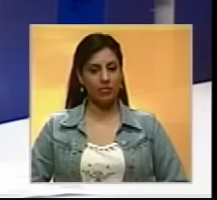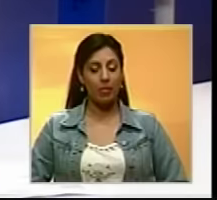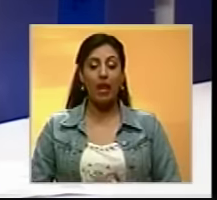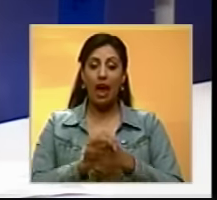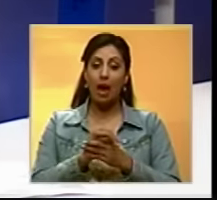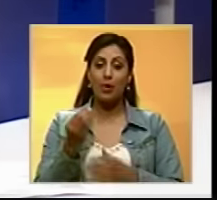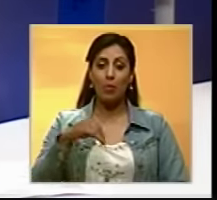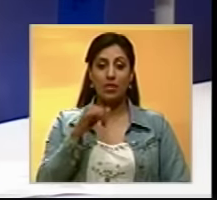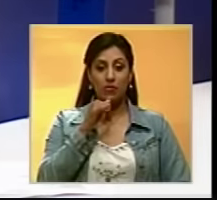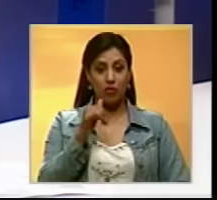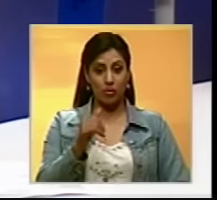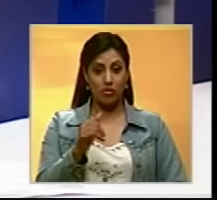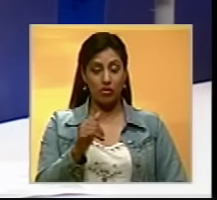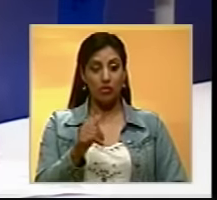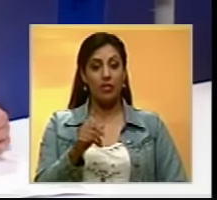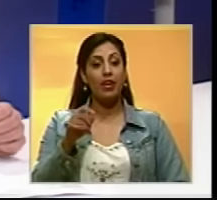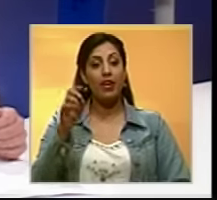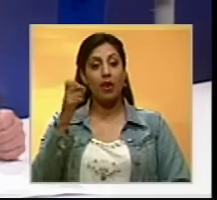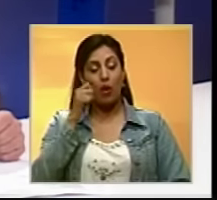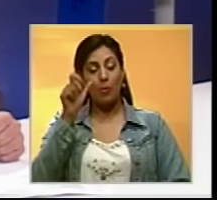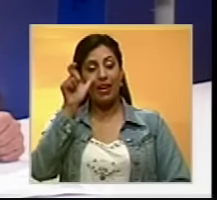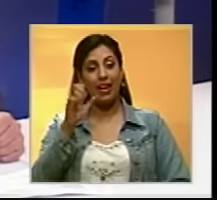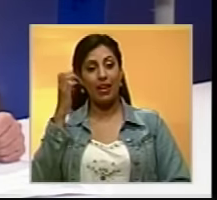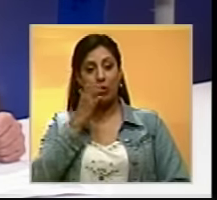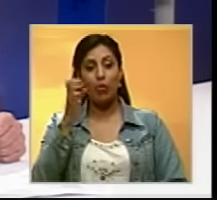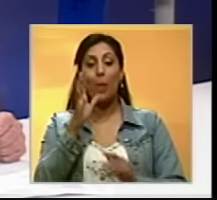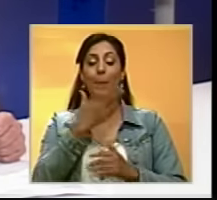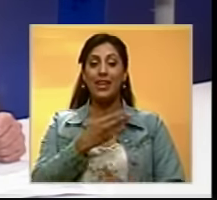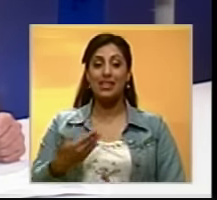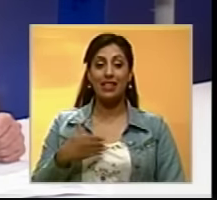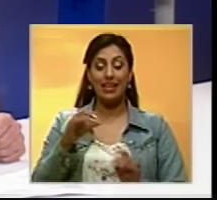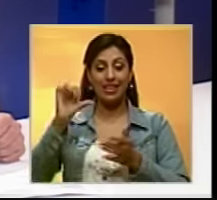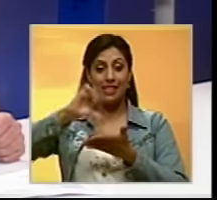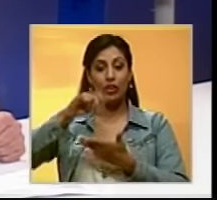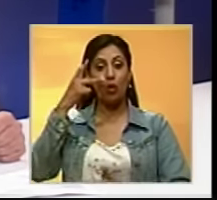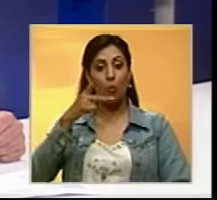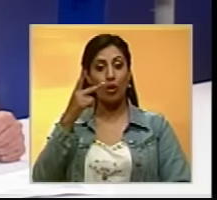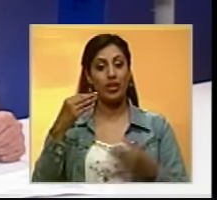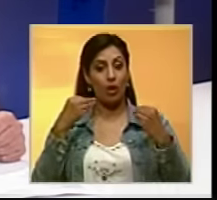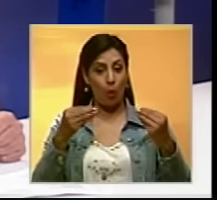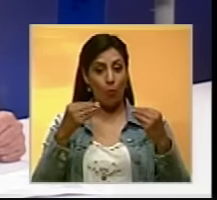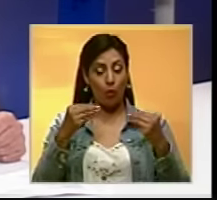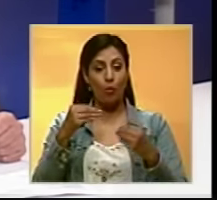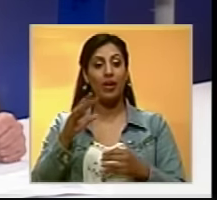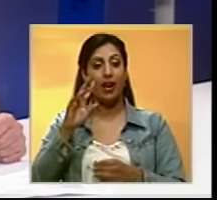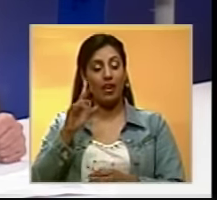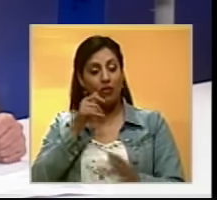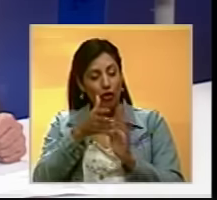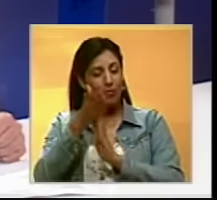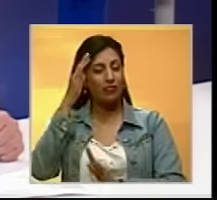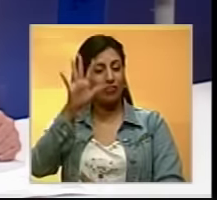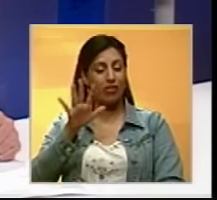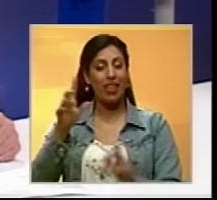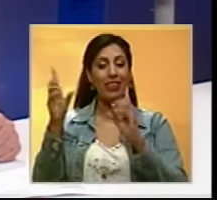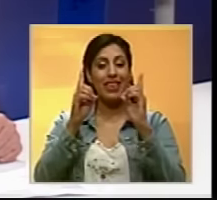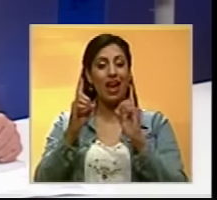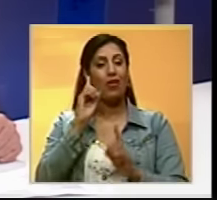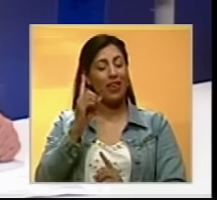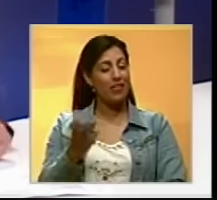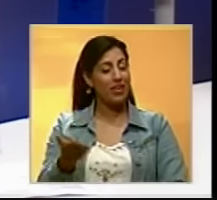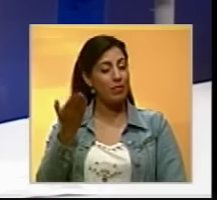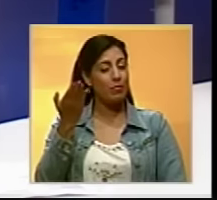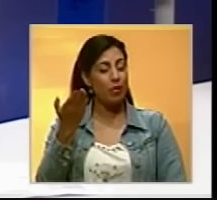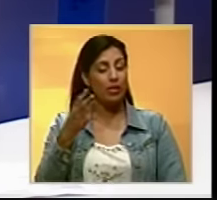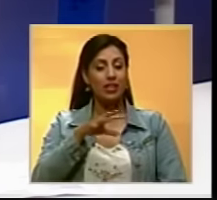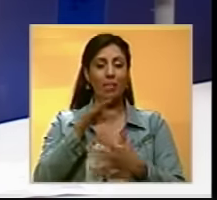amigos continuamos con las informaciones Eduardo Fernández presidente del centro de políticas públicas y fedec considera que el diálogo es indispensable